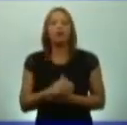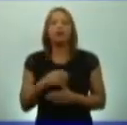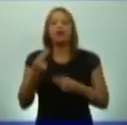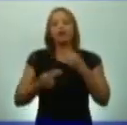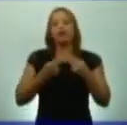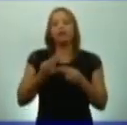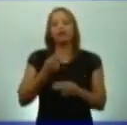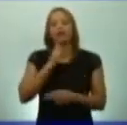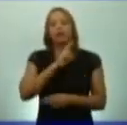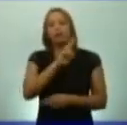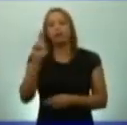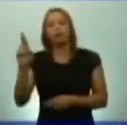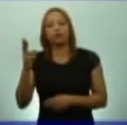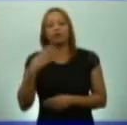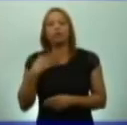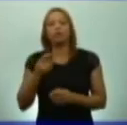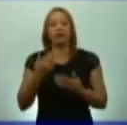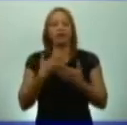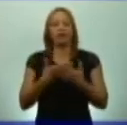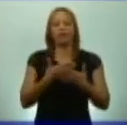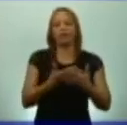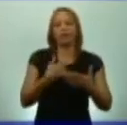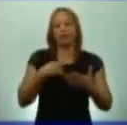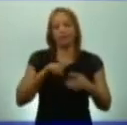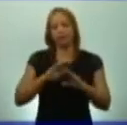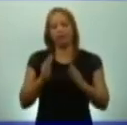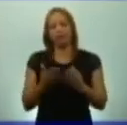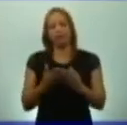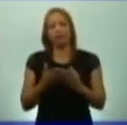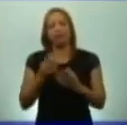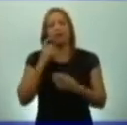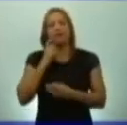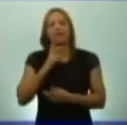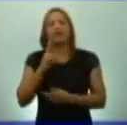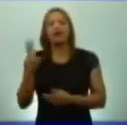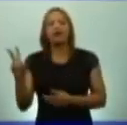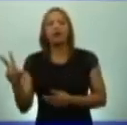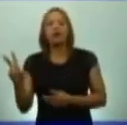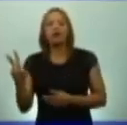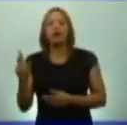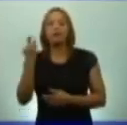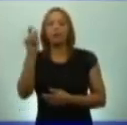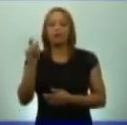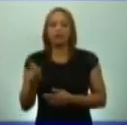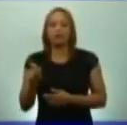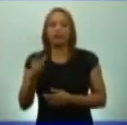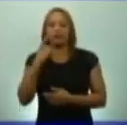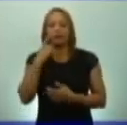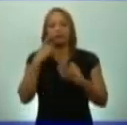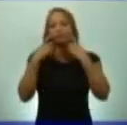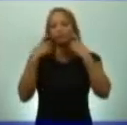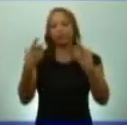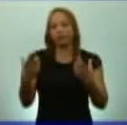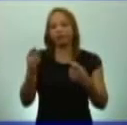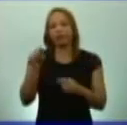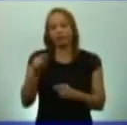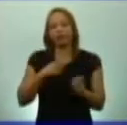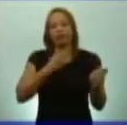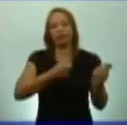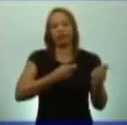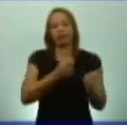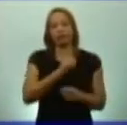enfrentarlo, y valorar las personalidades de Raúl Roa García y Lázaro Peña